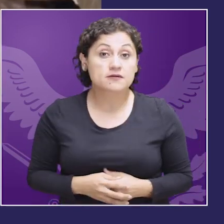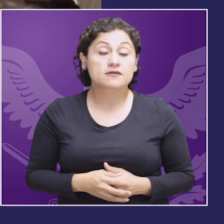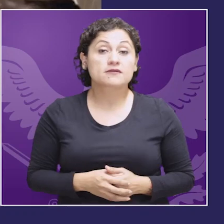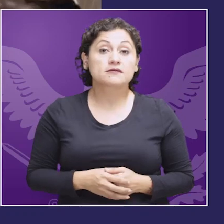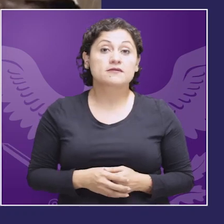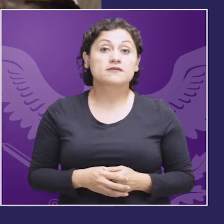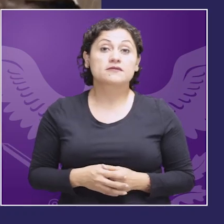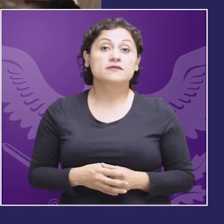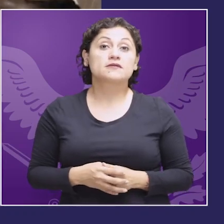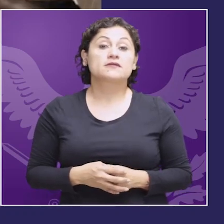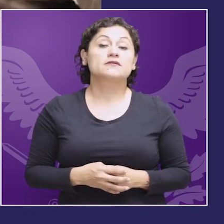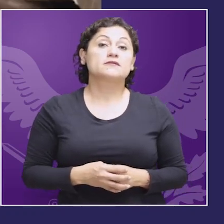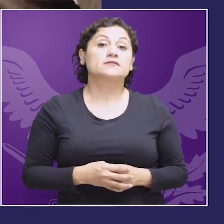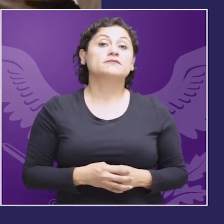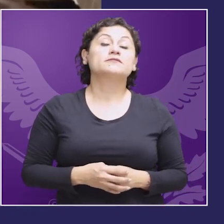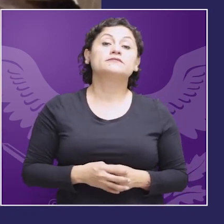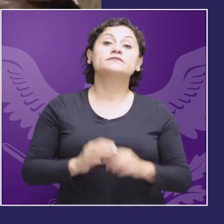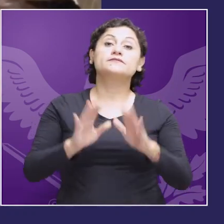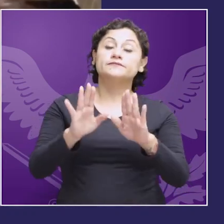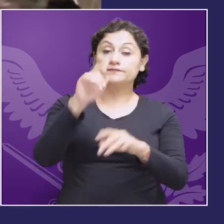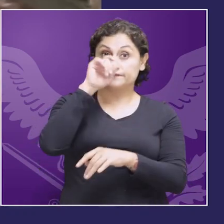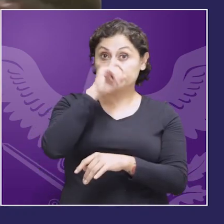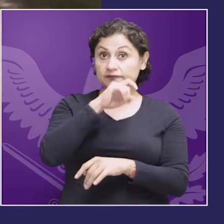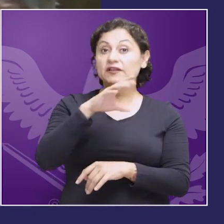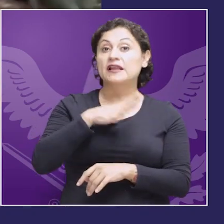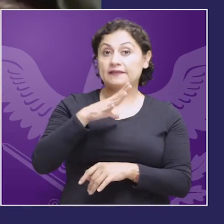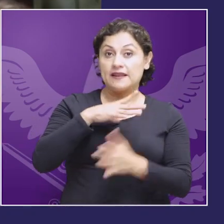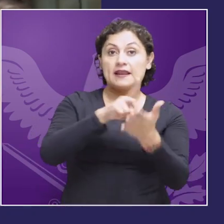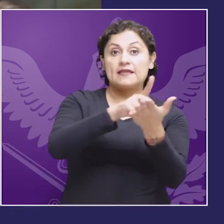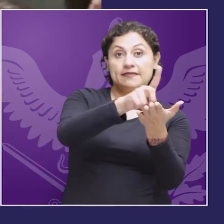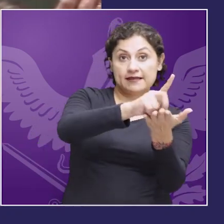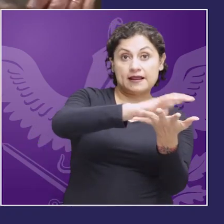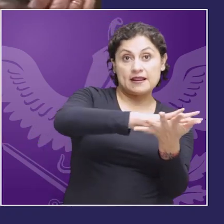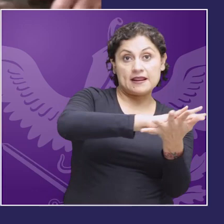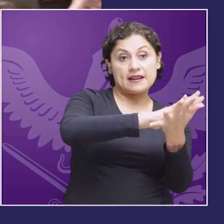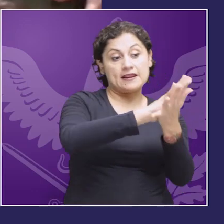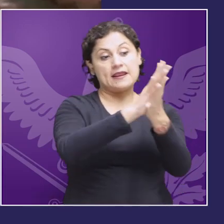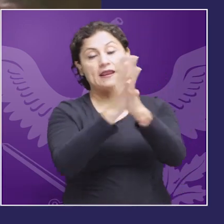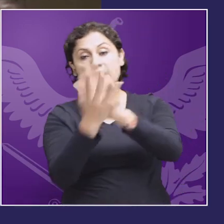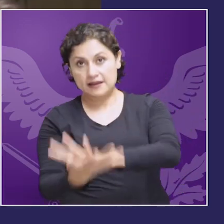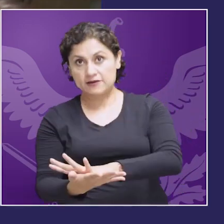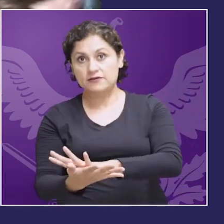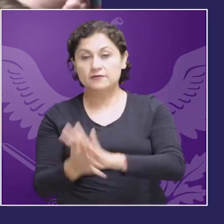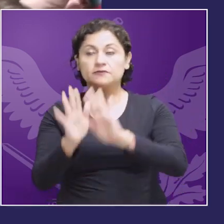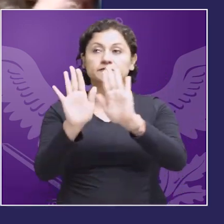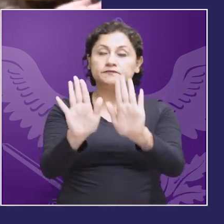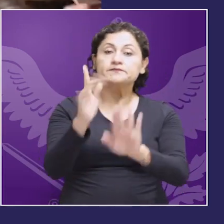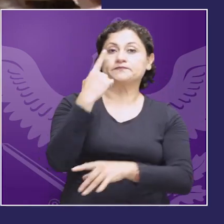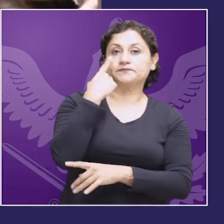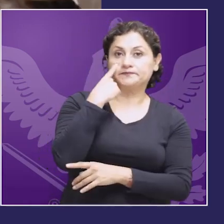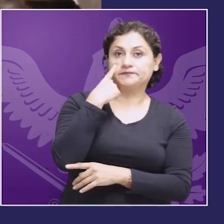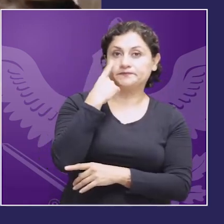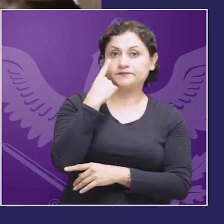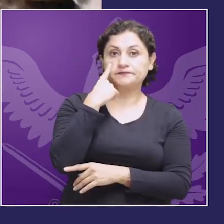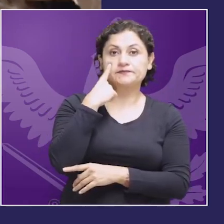Esta es la transformación del derecho, ¿verdad? La mirada, a ver, la formación